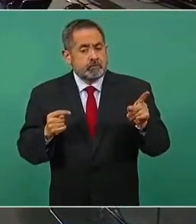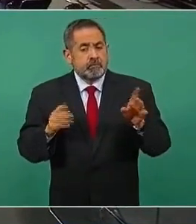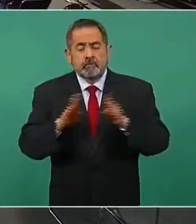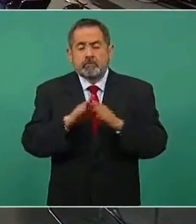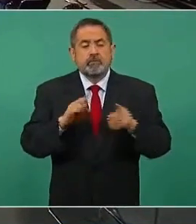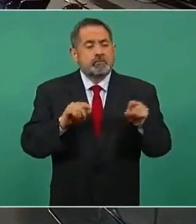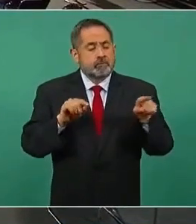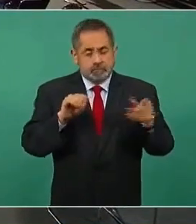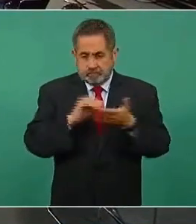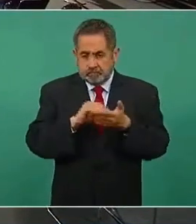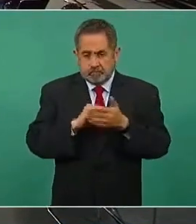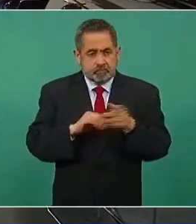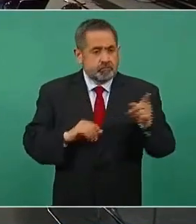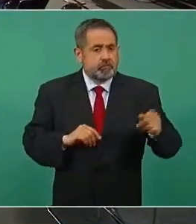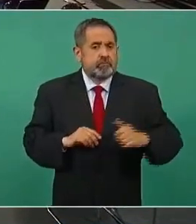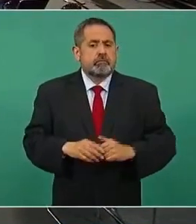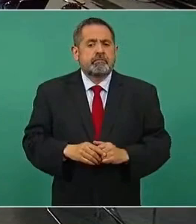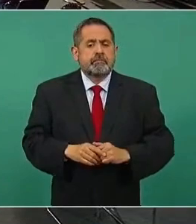aún